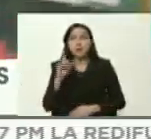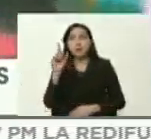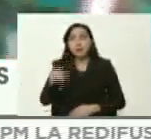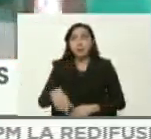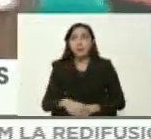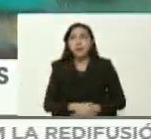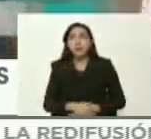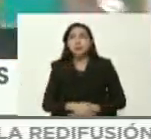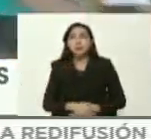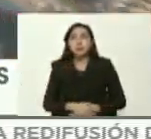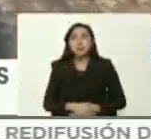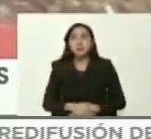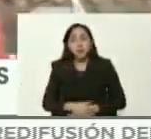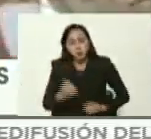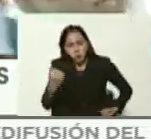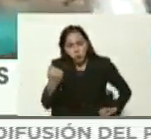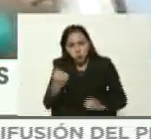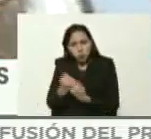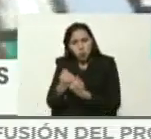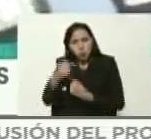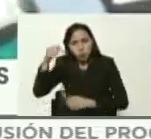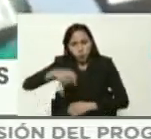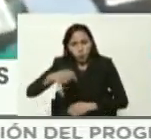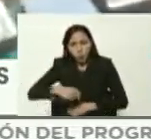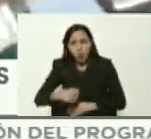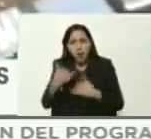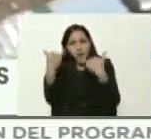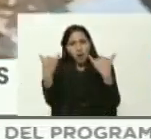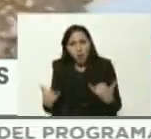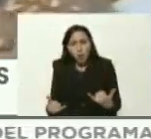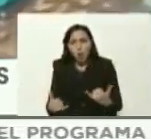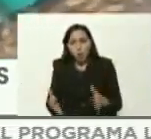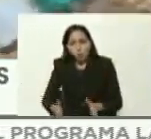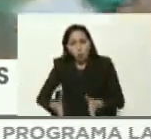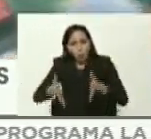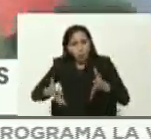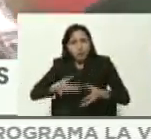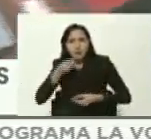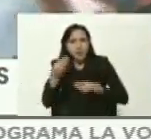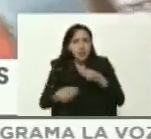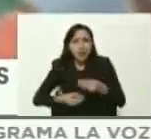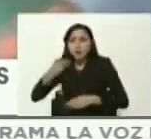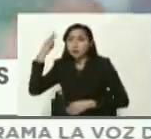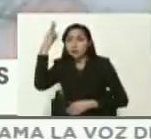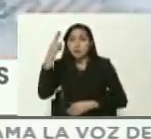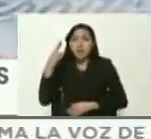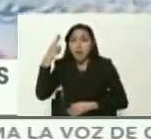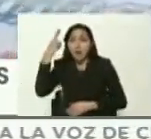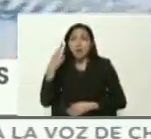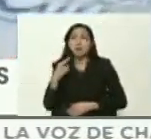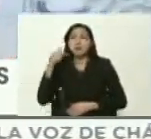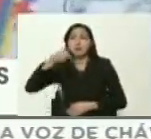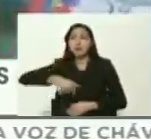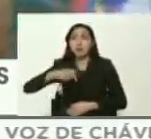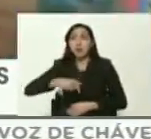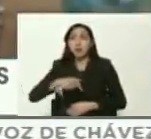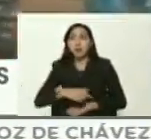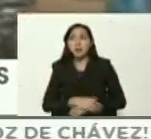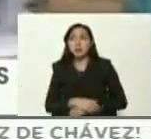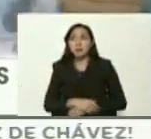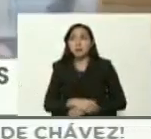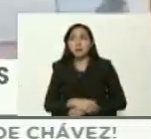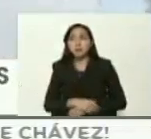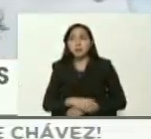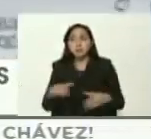quien ha puesto todo el empeño para que hoy en día este logro se vea hecho realidad. Aquí esta base